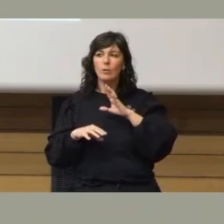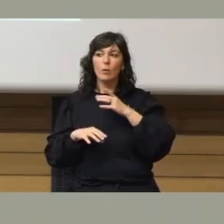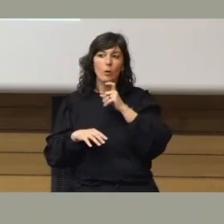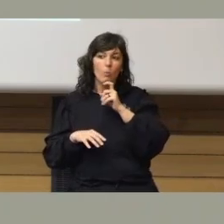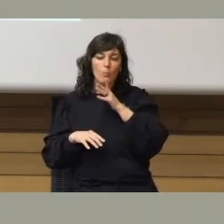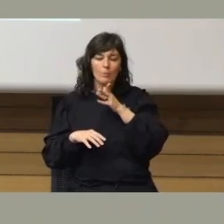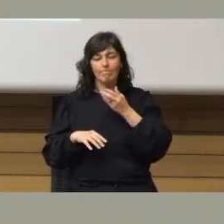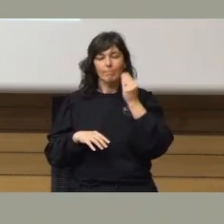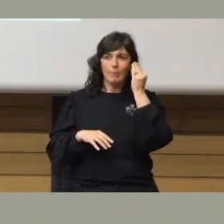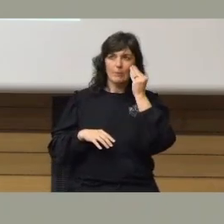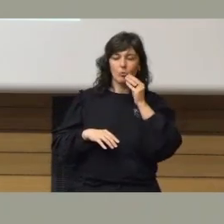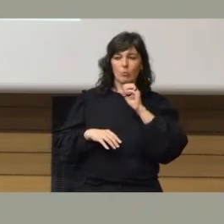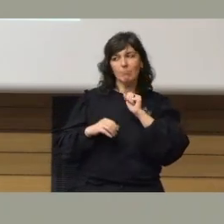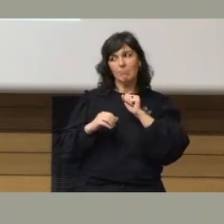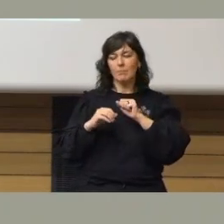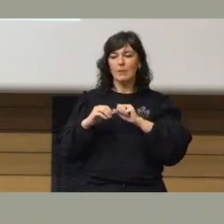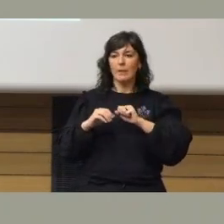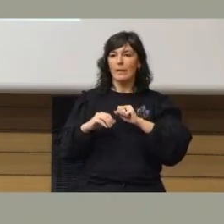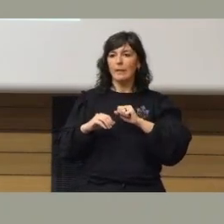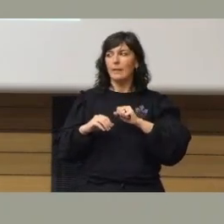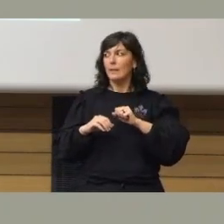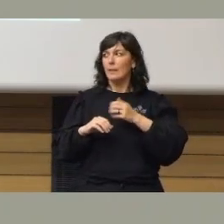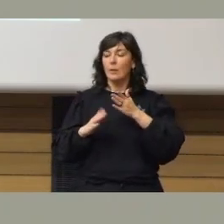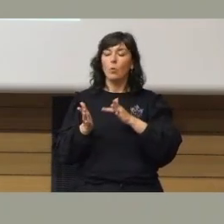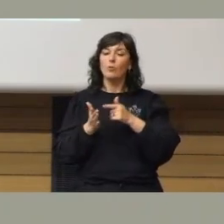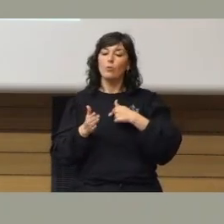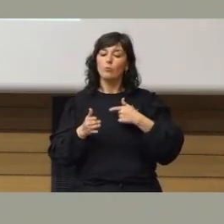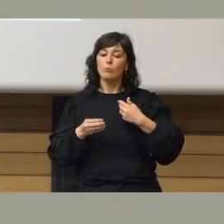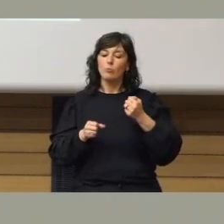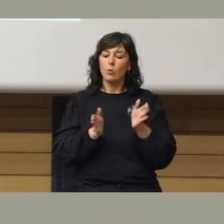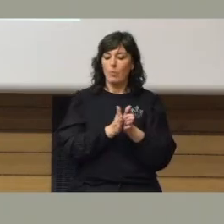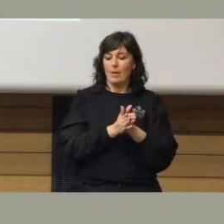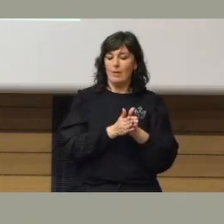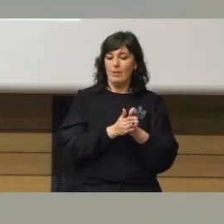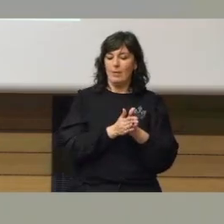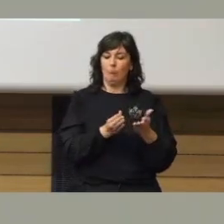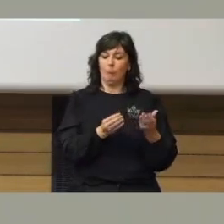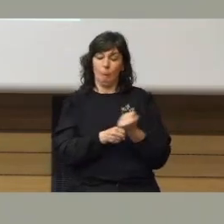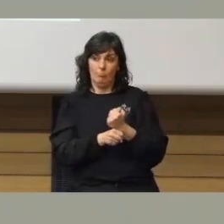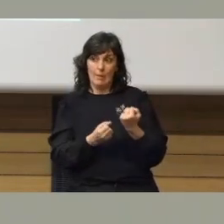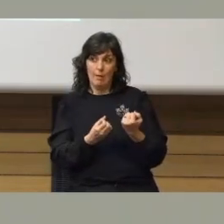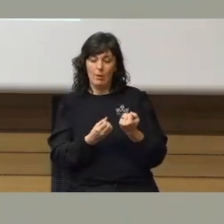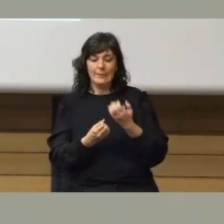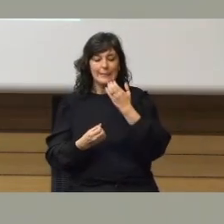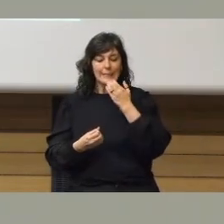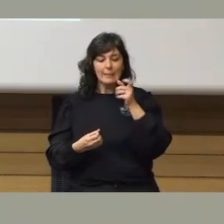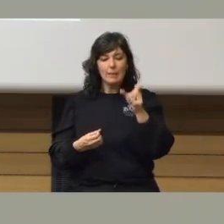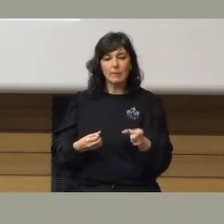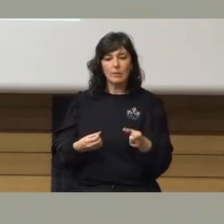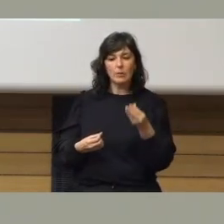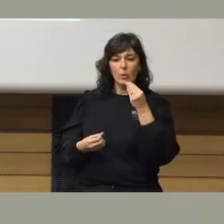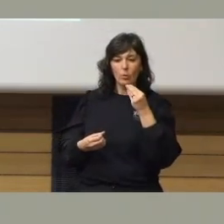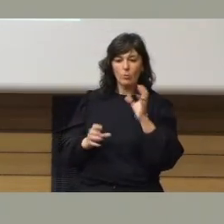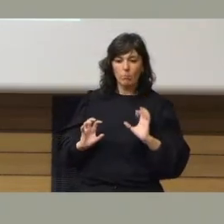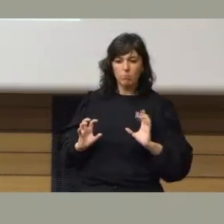Yo cuando trabajo con mis compañeros, cuando un consumidor se convierte en agresor, yo ya no soy psicólogo, educador, trabajador